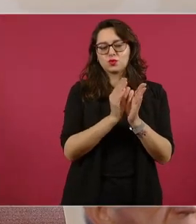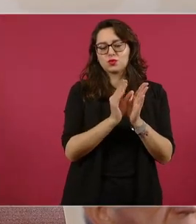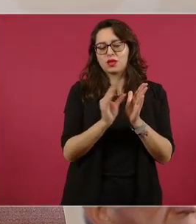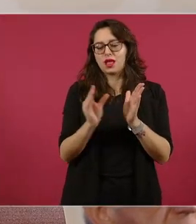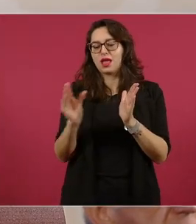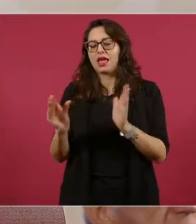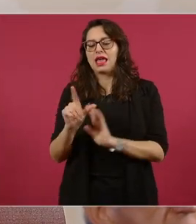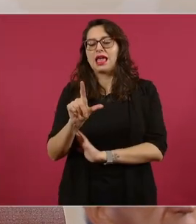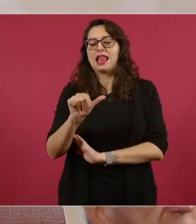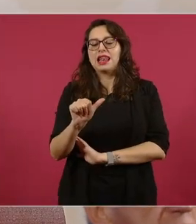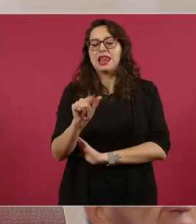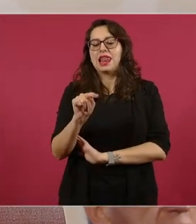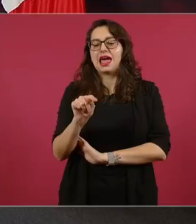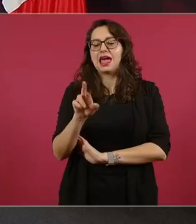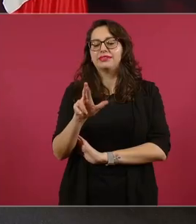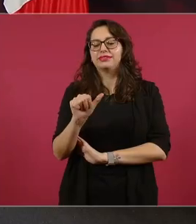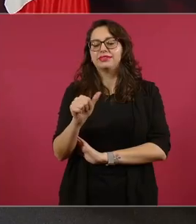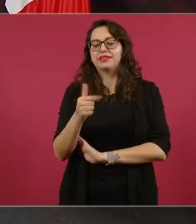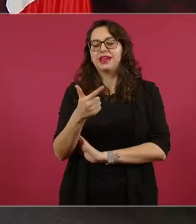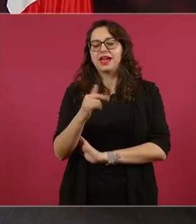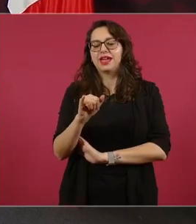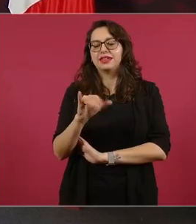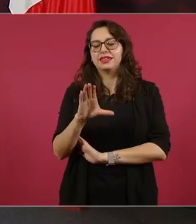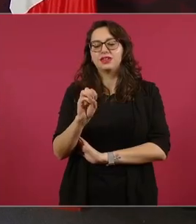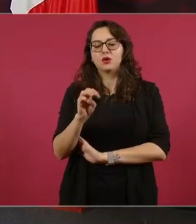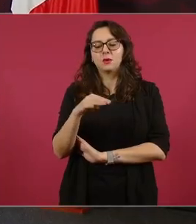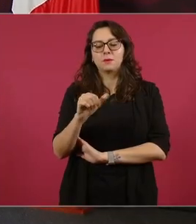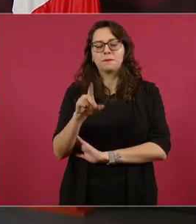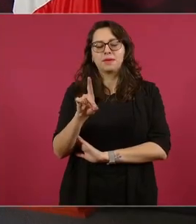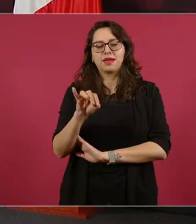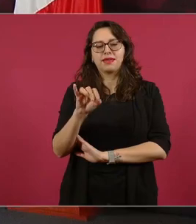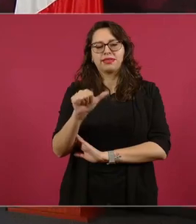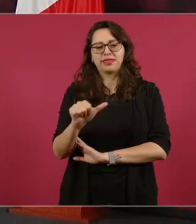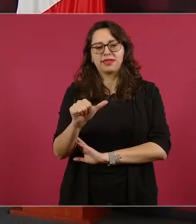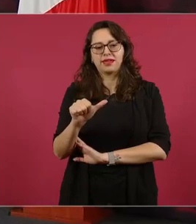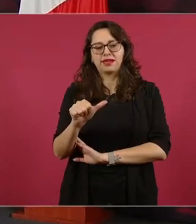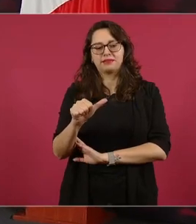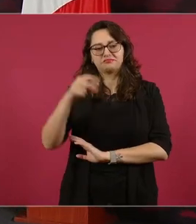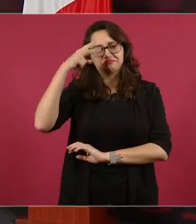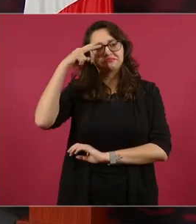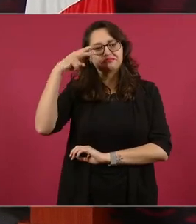son de lectura obligada para comprender